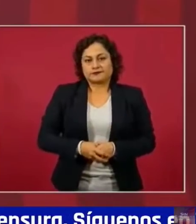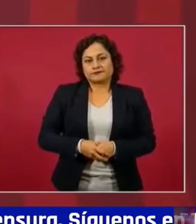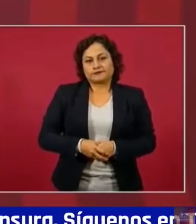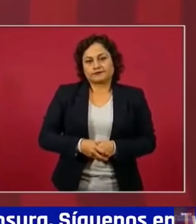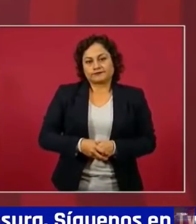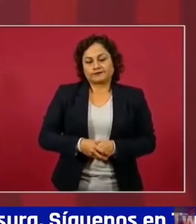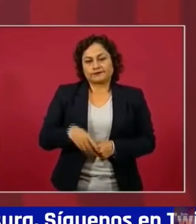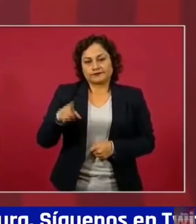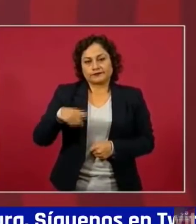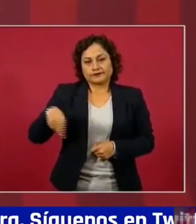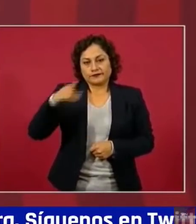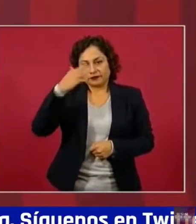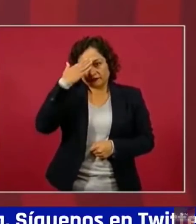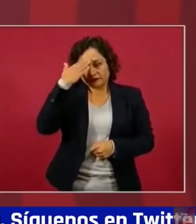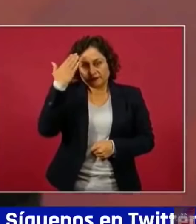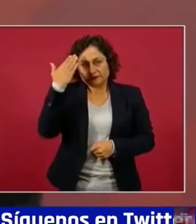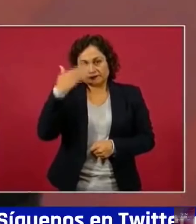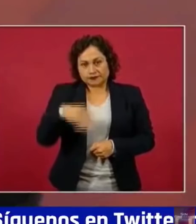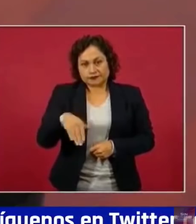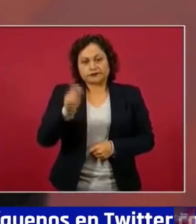niños